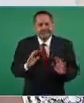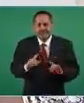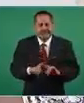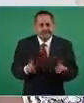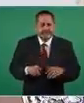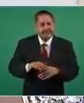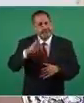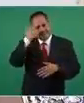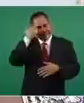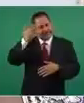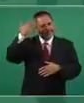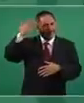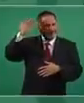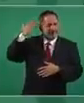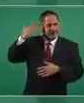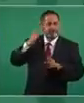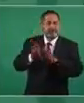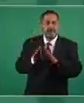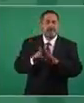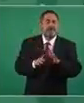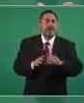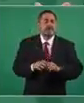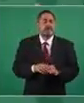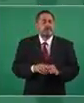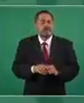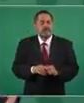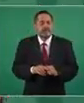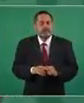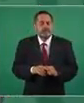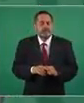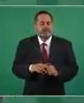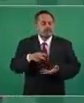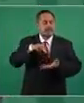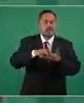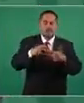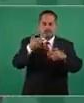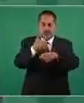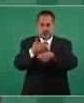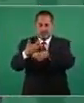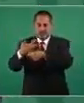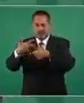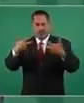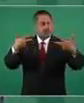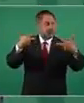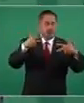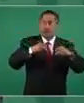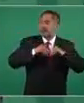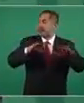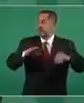¿Te acuerdan cómo era antes? Pues se ponían frente a las cámaras a decir: